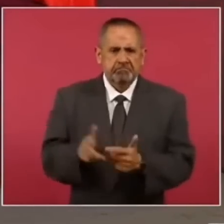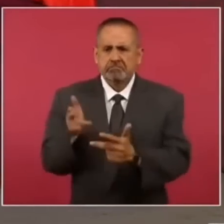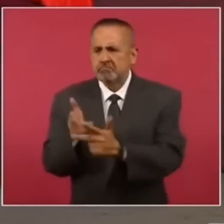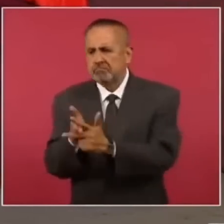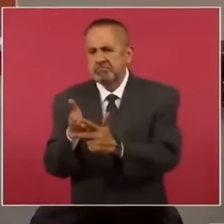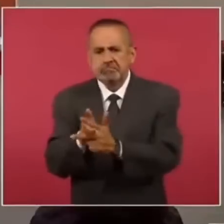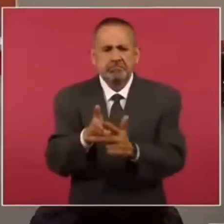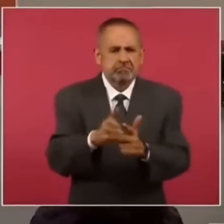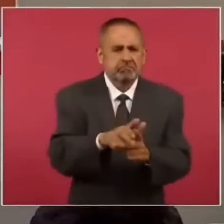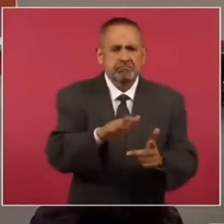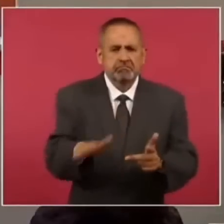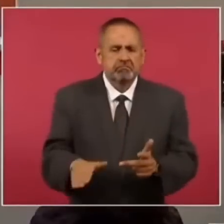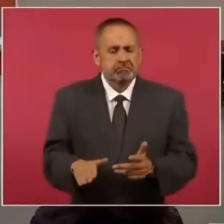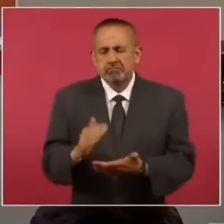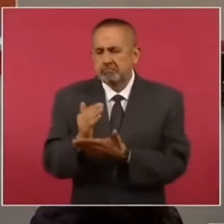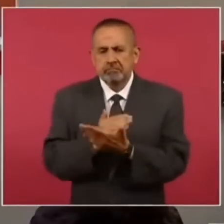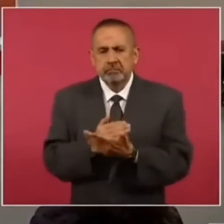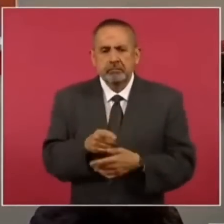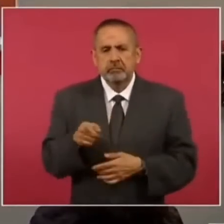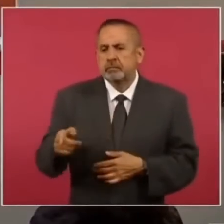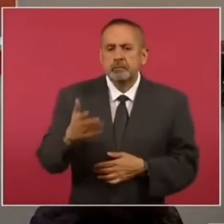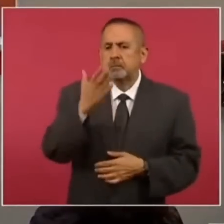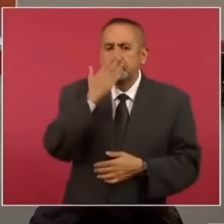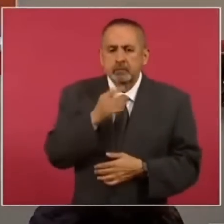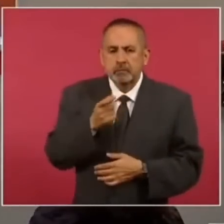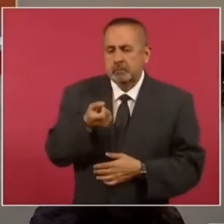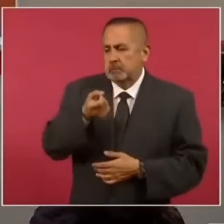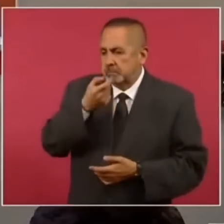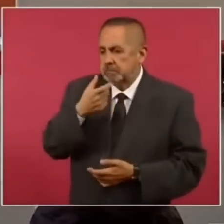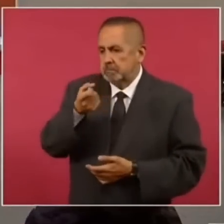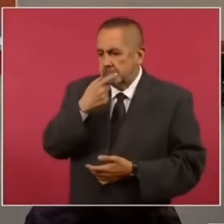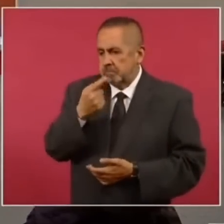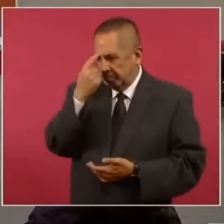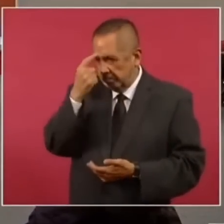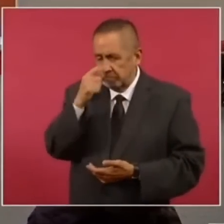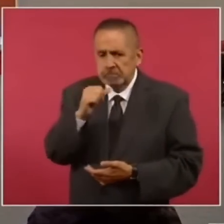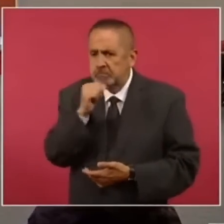homicidios en donde no hay consumo.